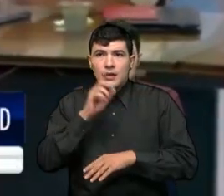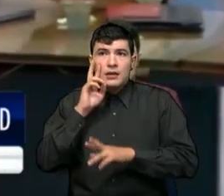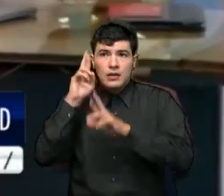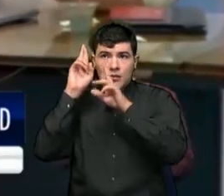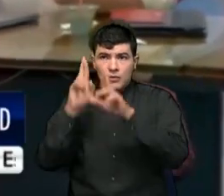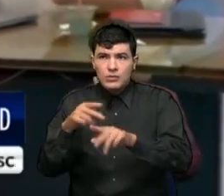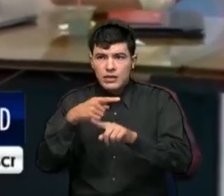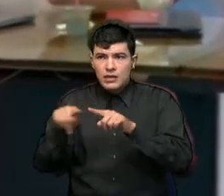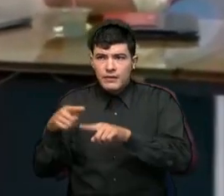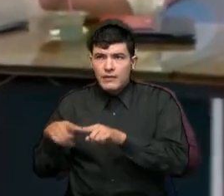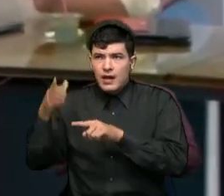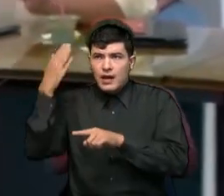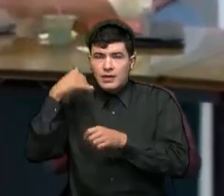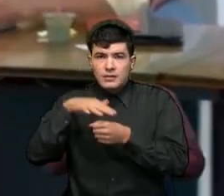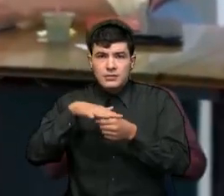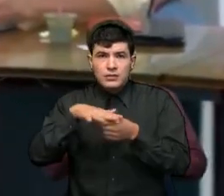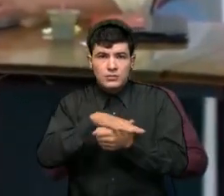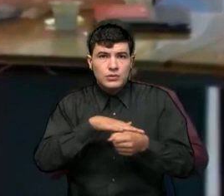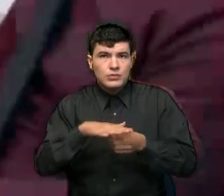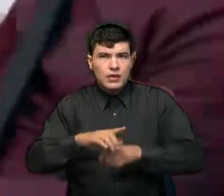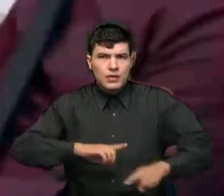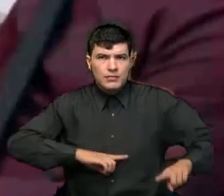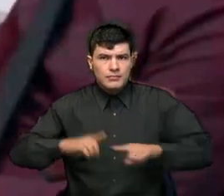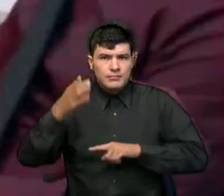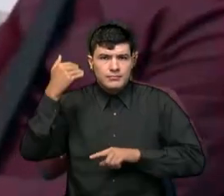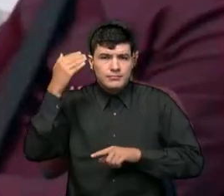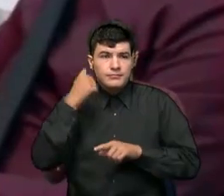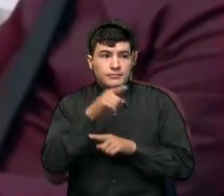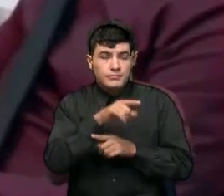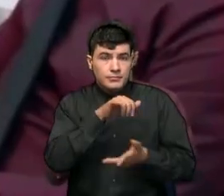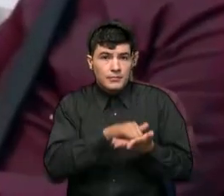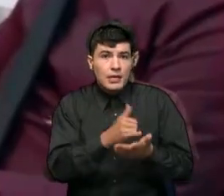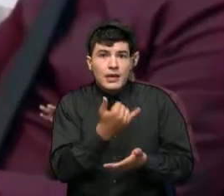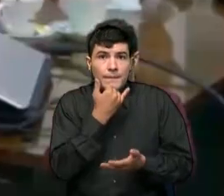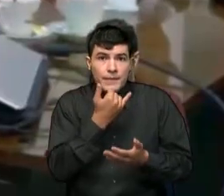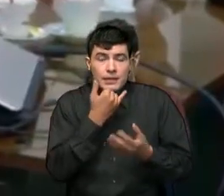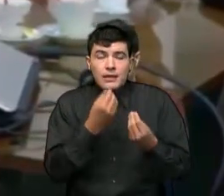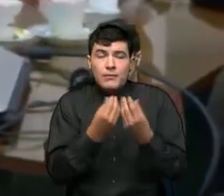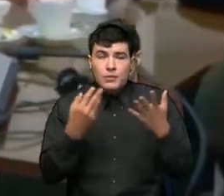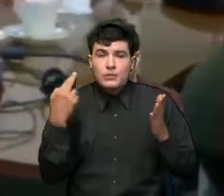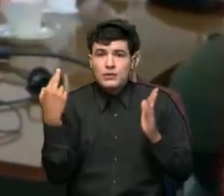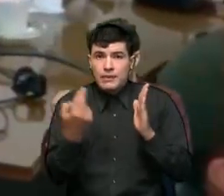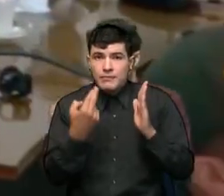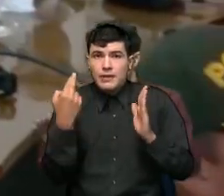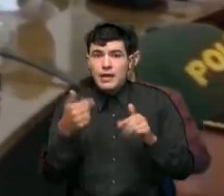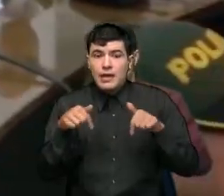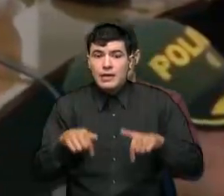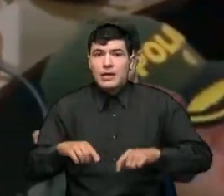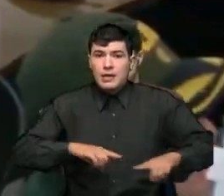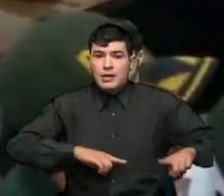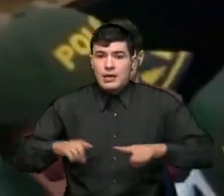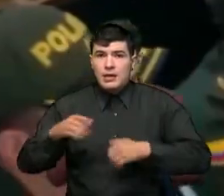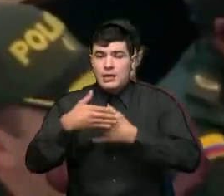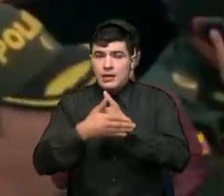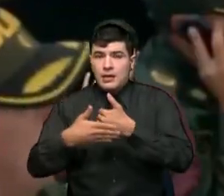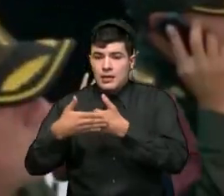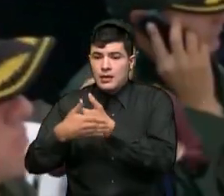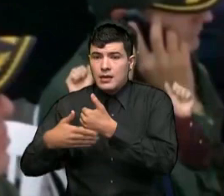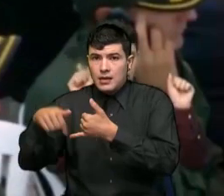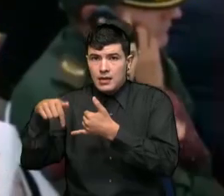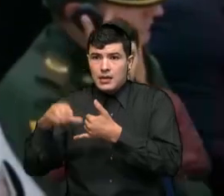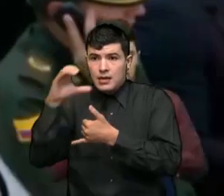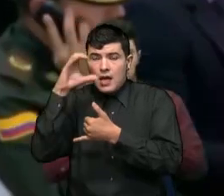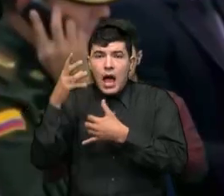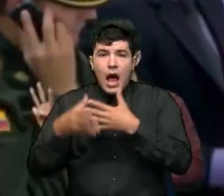conocimiento situaciones que habrían sucedido en administraciones pasadas y que pasa con mucha frecuencia en administraciones departamentales del país y